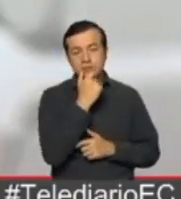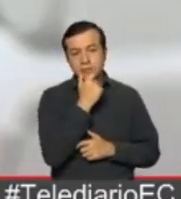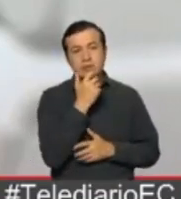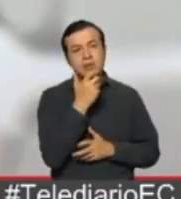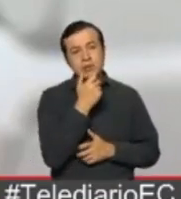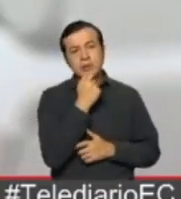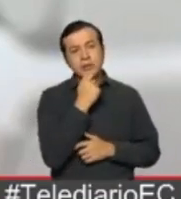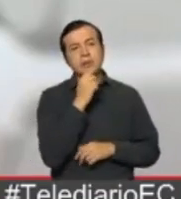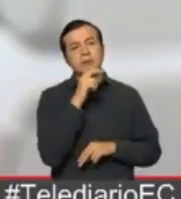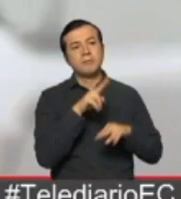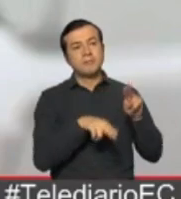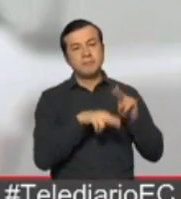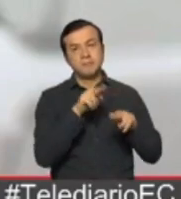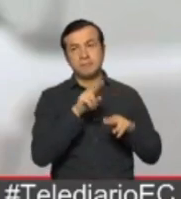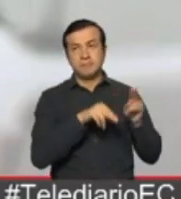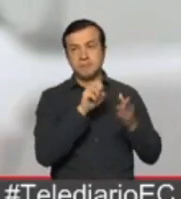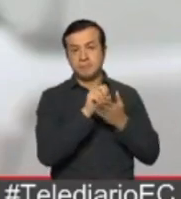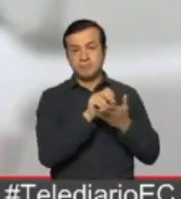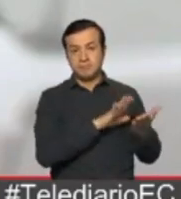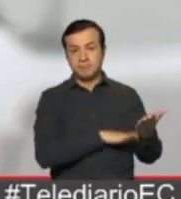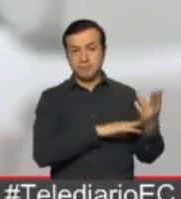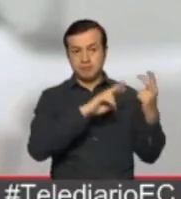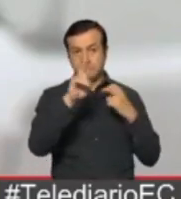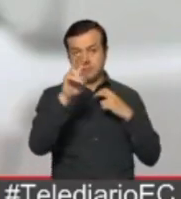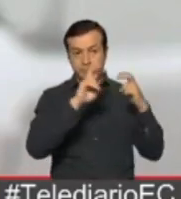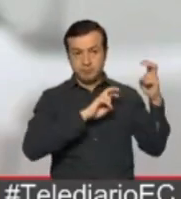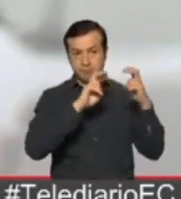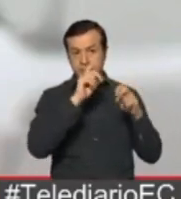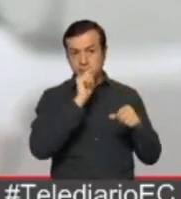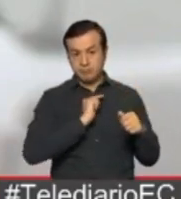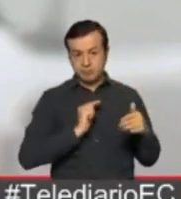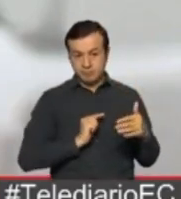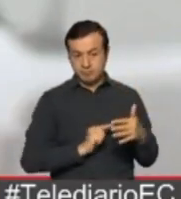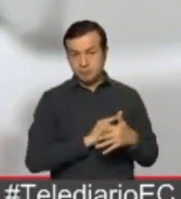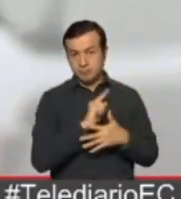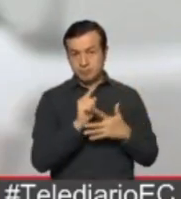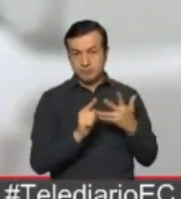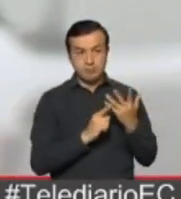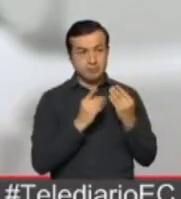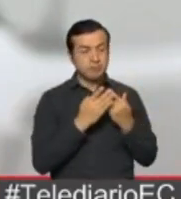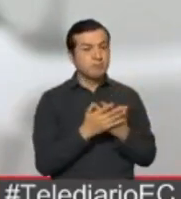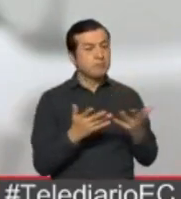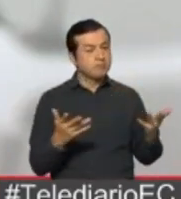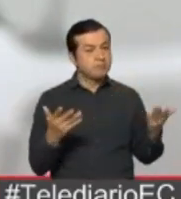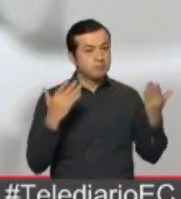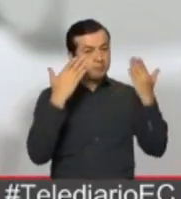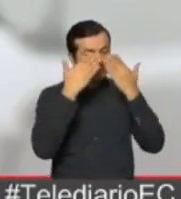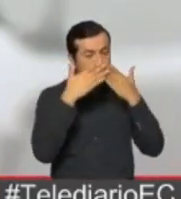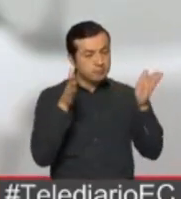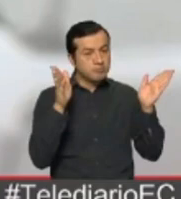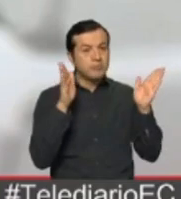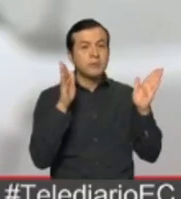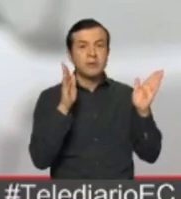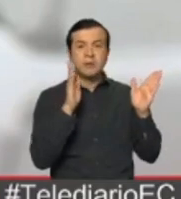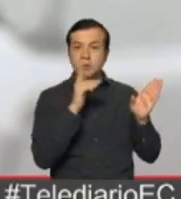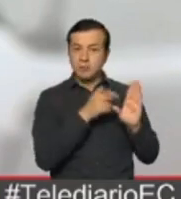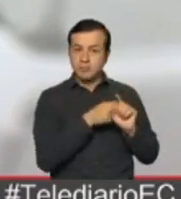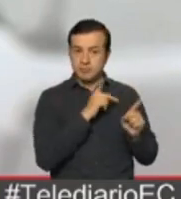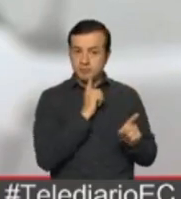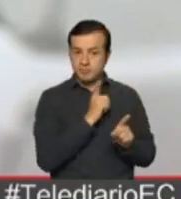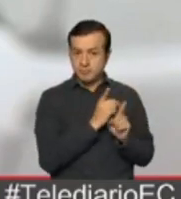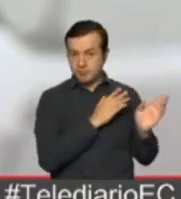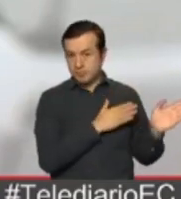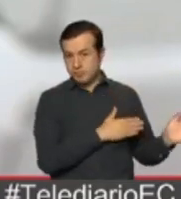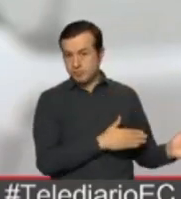su interés para el proyecto para conocer detalles y sin duda eso nos abre a poder tener una participación